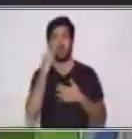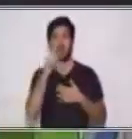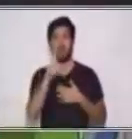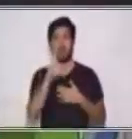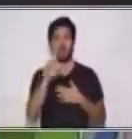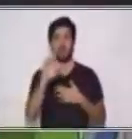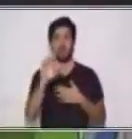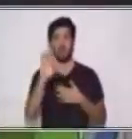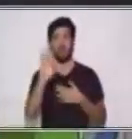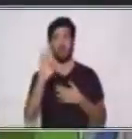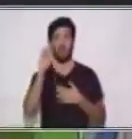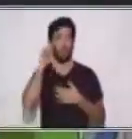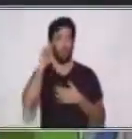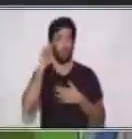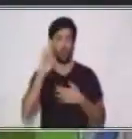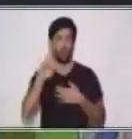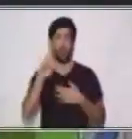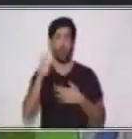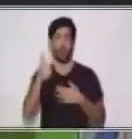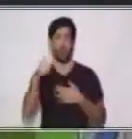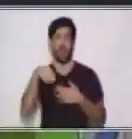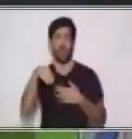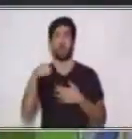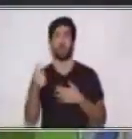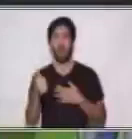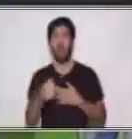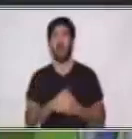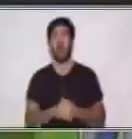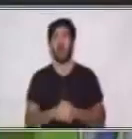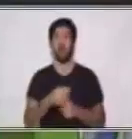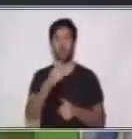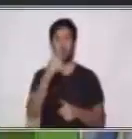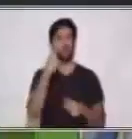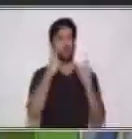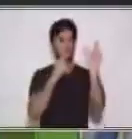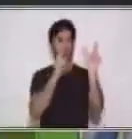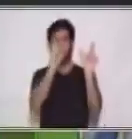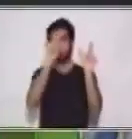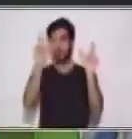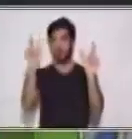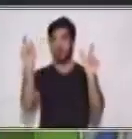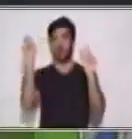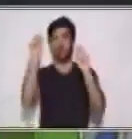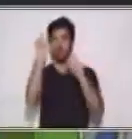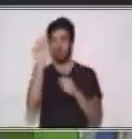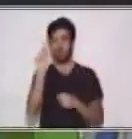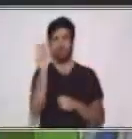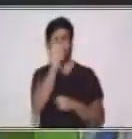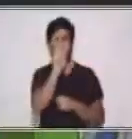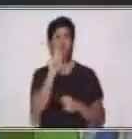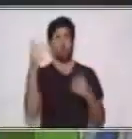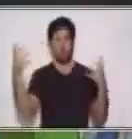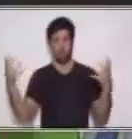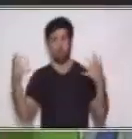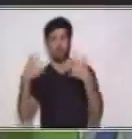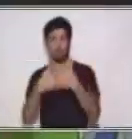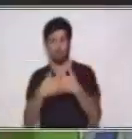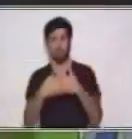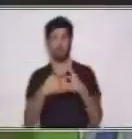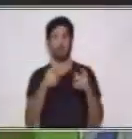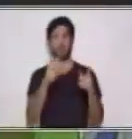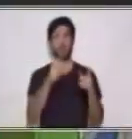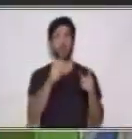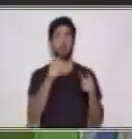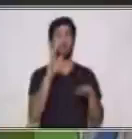Que estos ideogramas ya era el conjunto de los símbolos que ya tenían, pero ya lo combinaban con